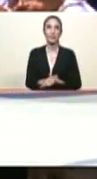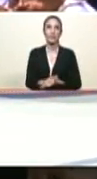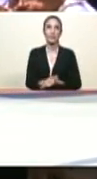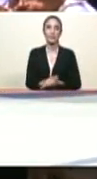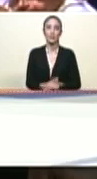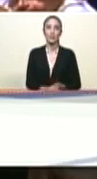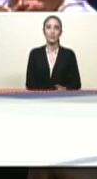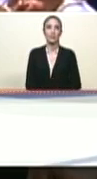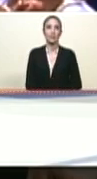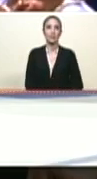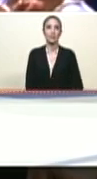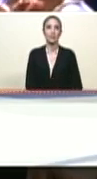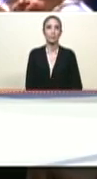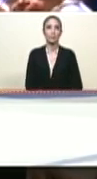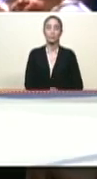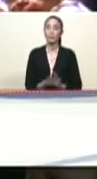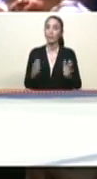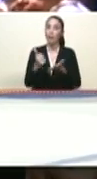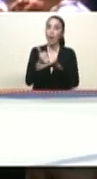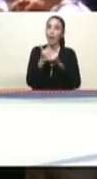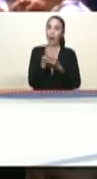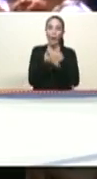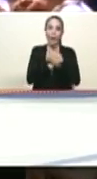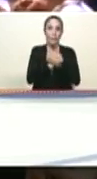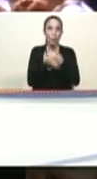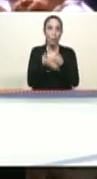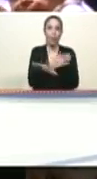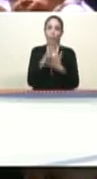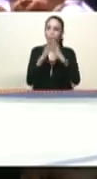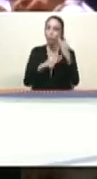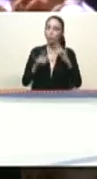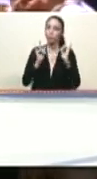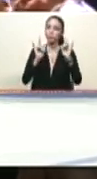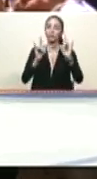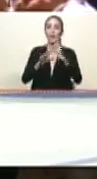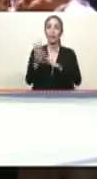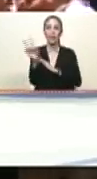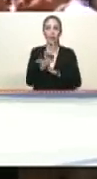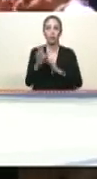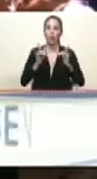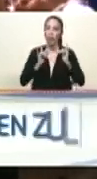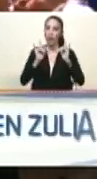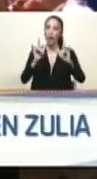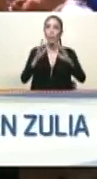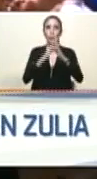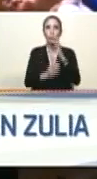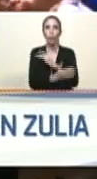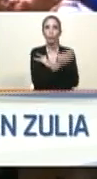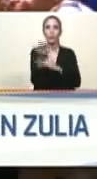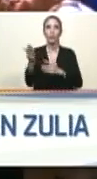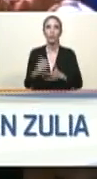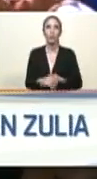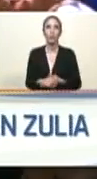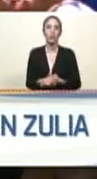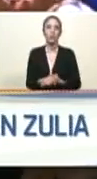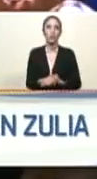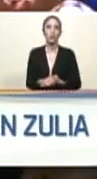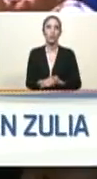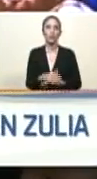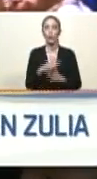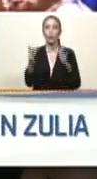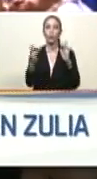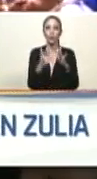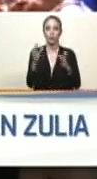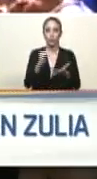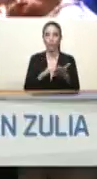con amor, porque amo mi comunidad y amo el pueblo y amo a Venezuela. Lo amo a todos. Amén. Adelante,